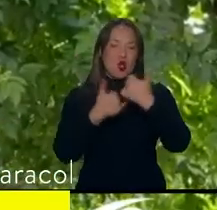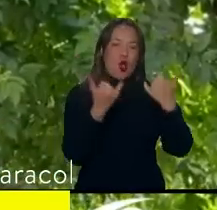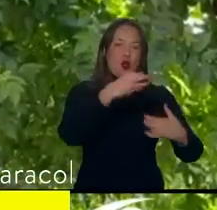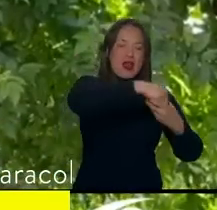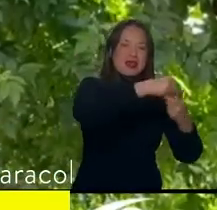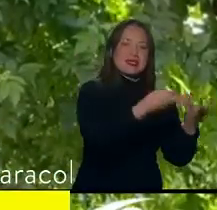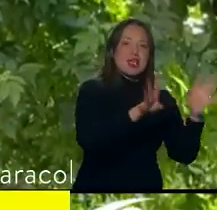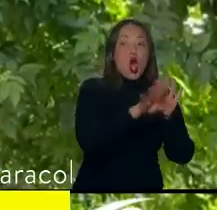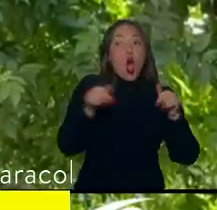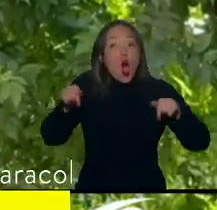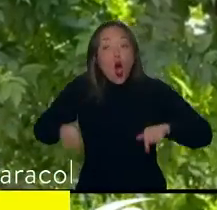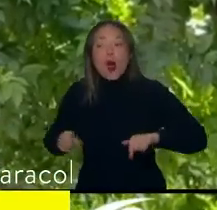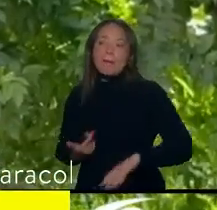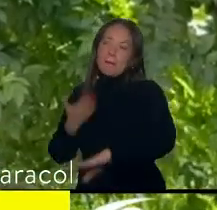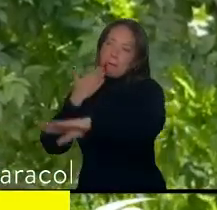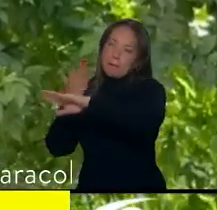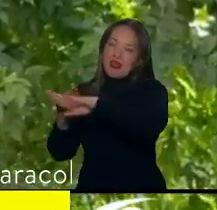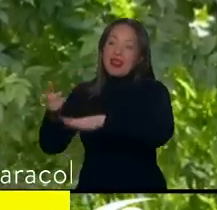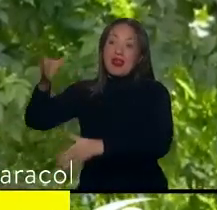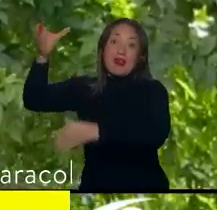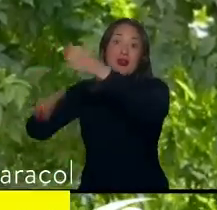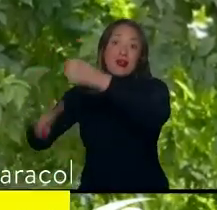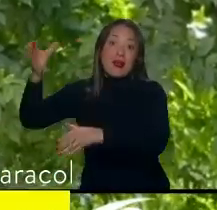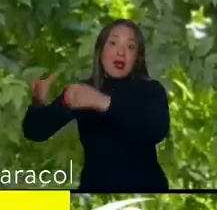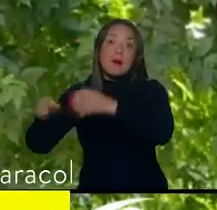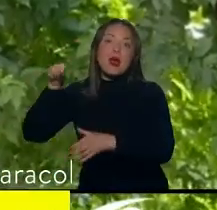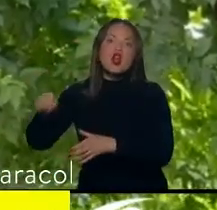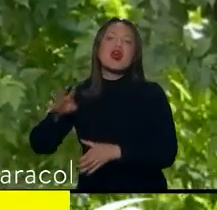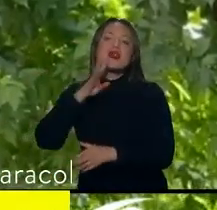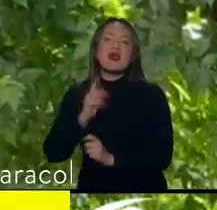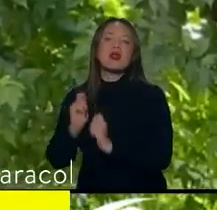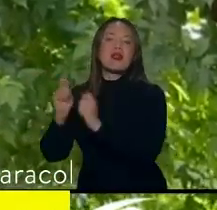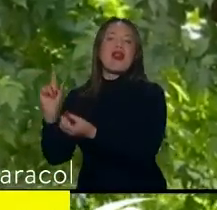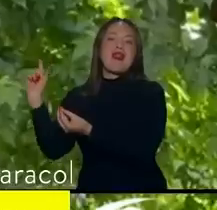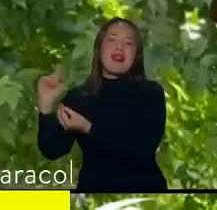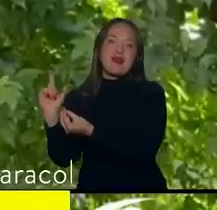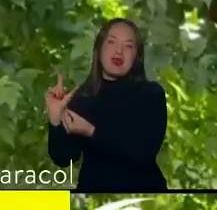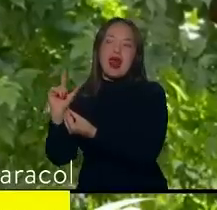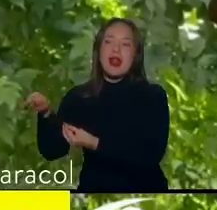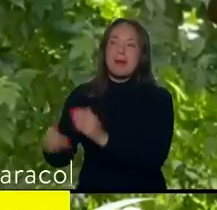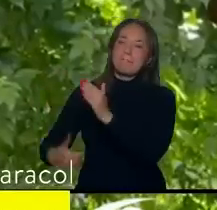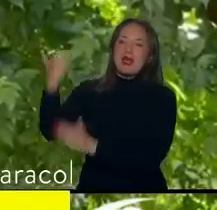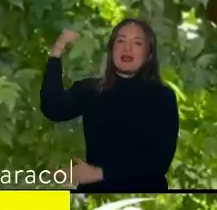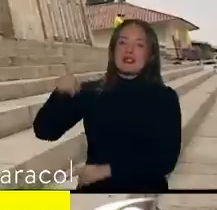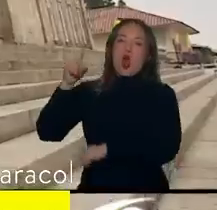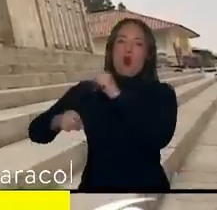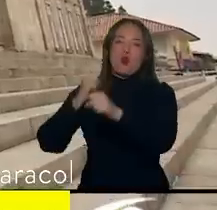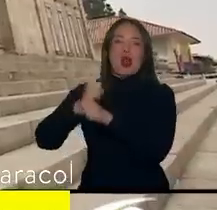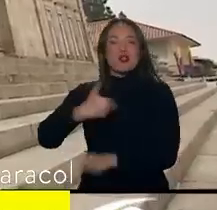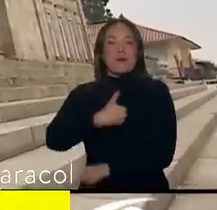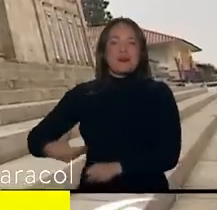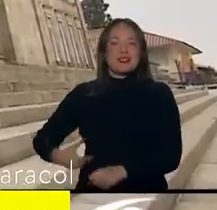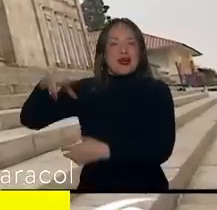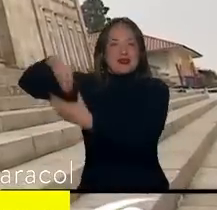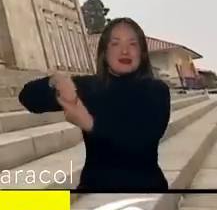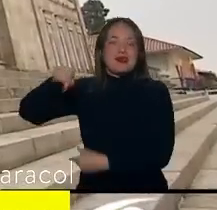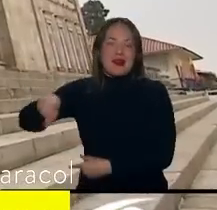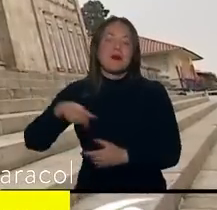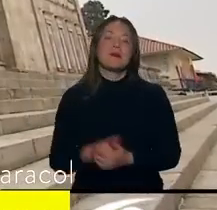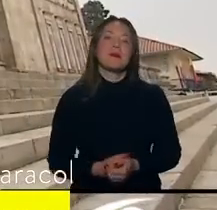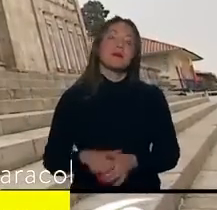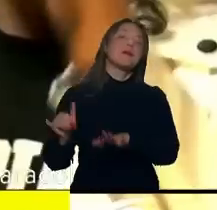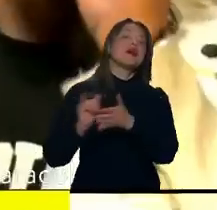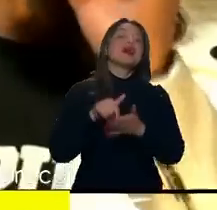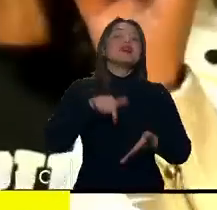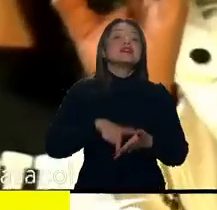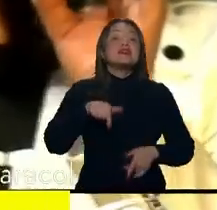estamos solicitando que en Cámara de Representantes sea el Partido Liberal quien inicie con presidencia. Este lunes inicia la negociación entre